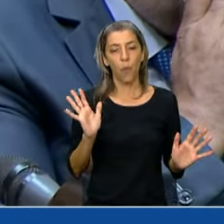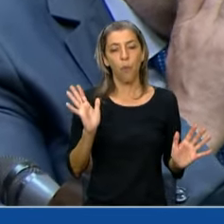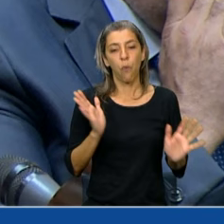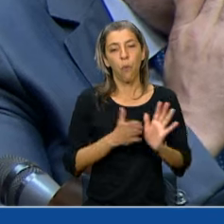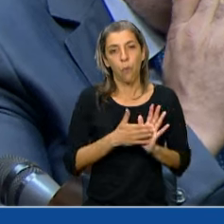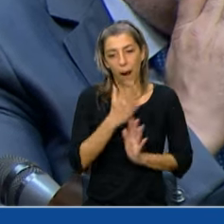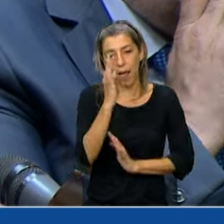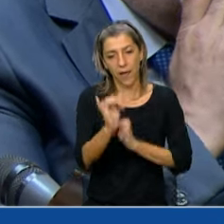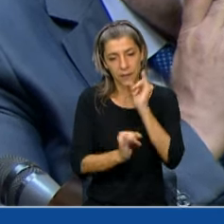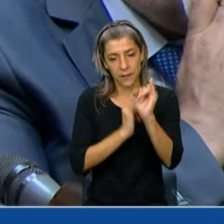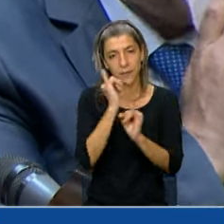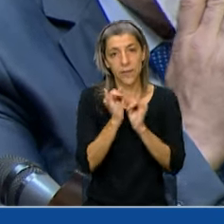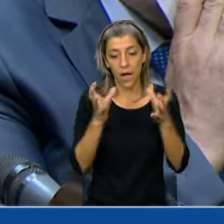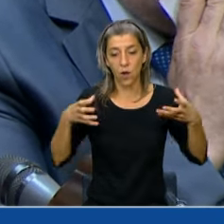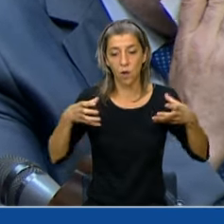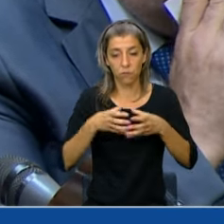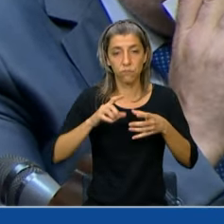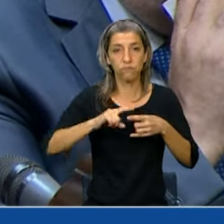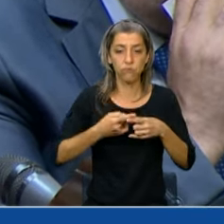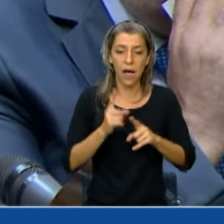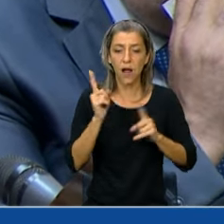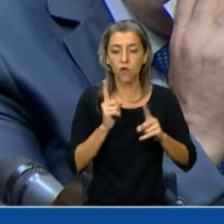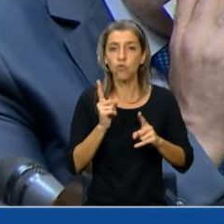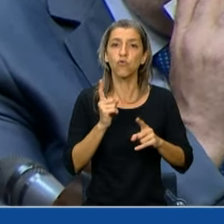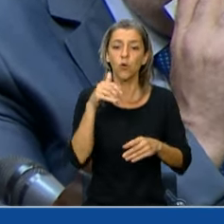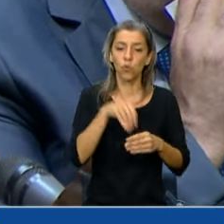tenemos votos positivos y tenemos algunas